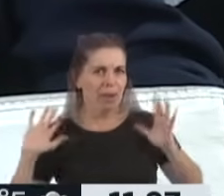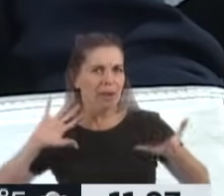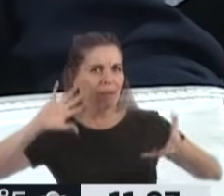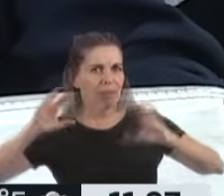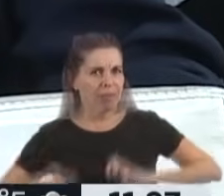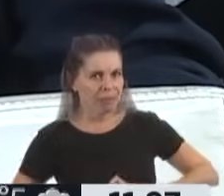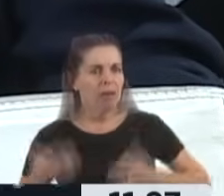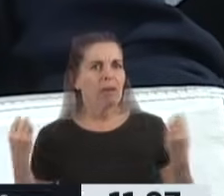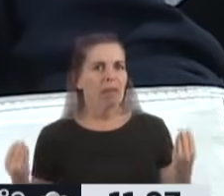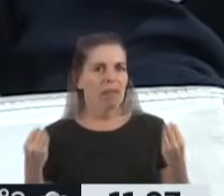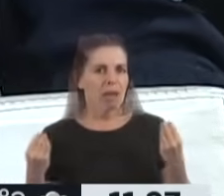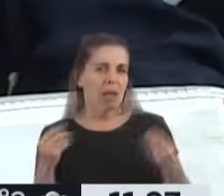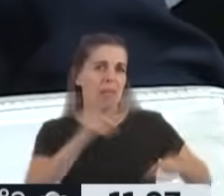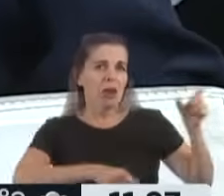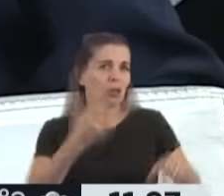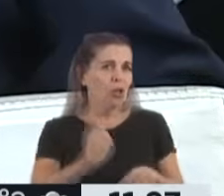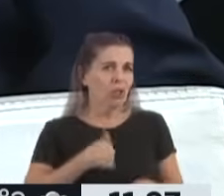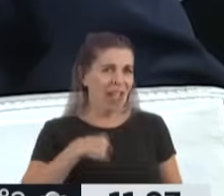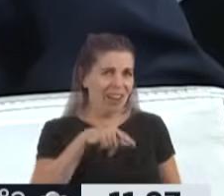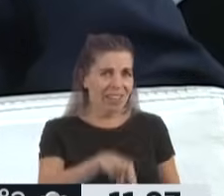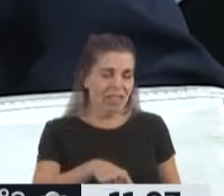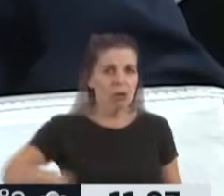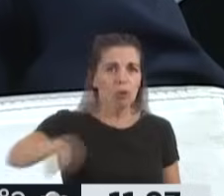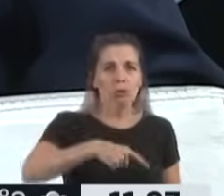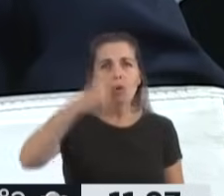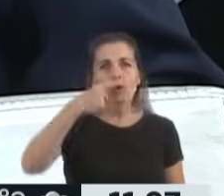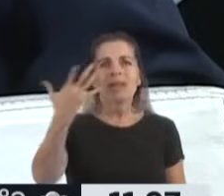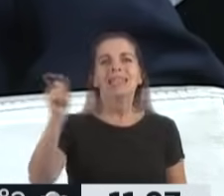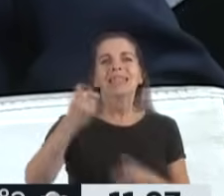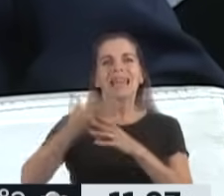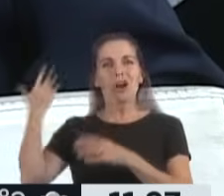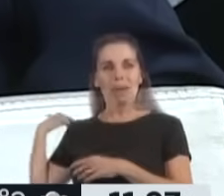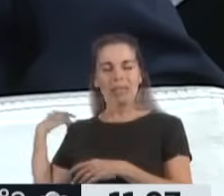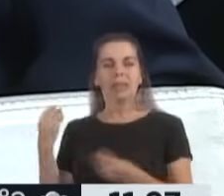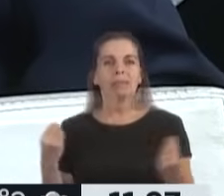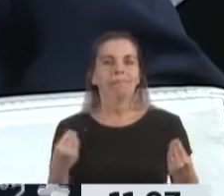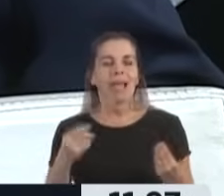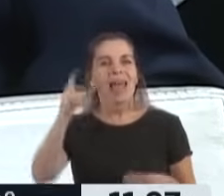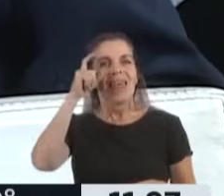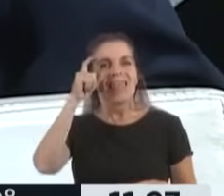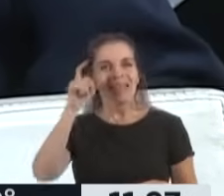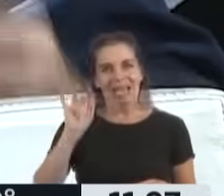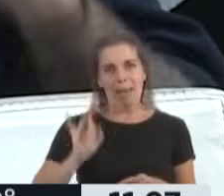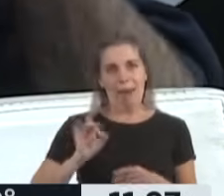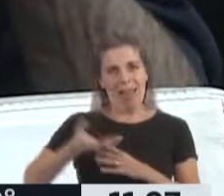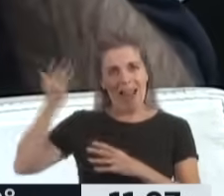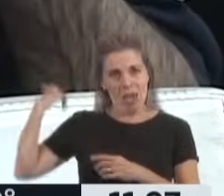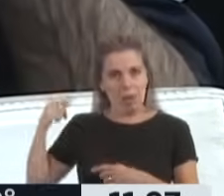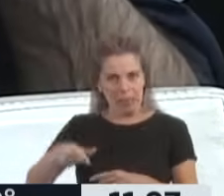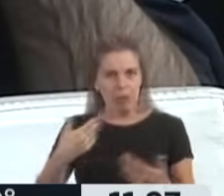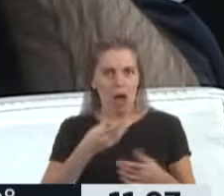y escandalosamente en los últimos 5 meses. El 10 de diciembre se podía comprar con un salario mínimo vital y